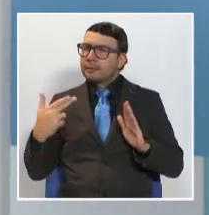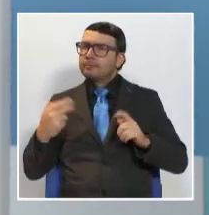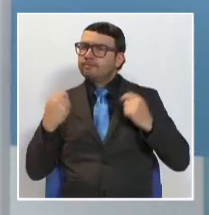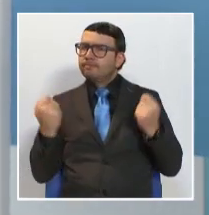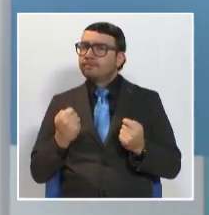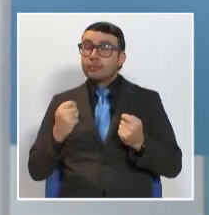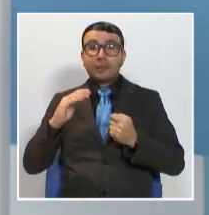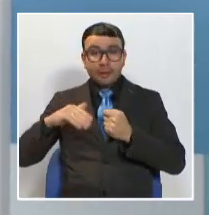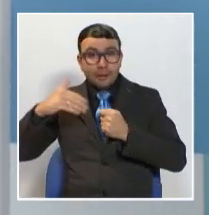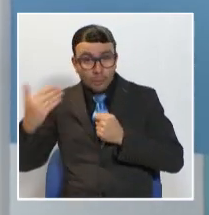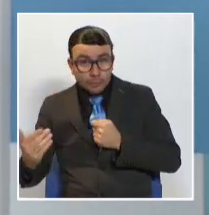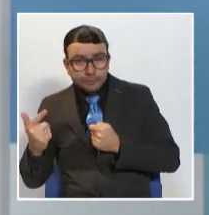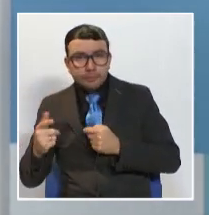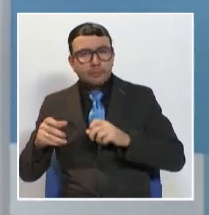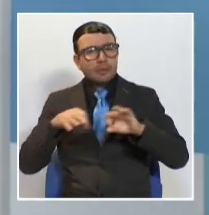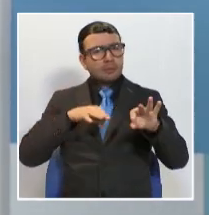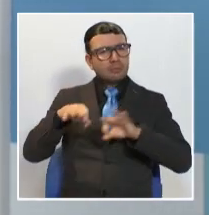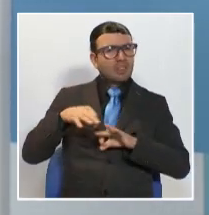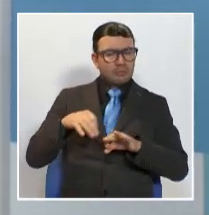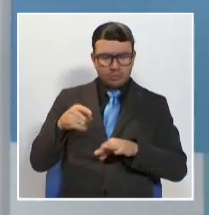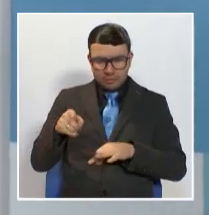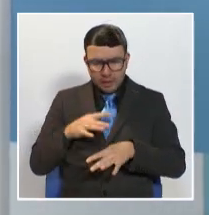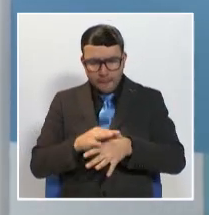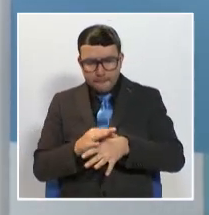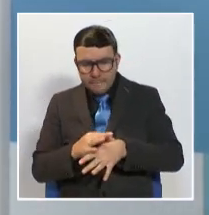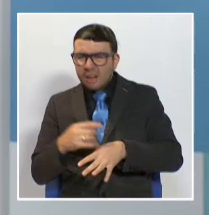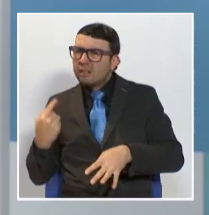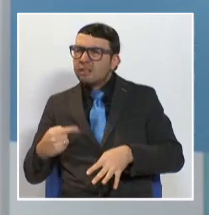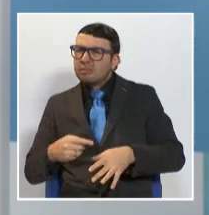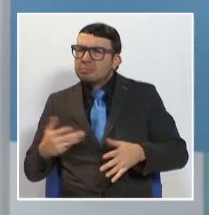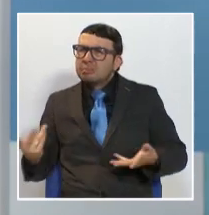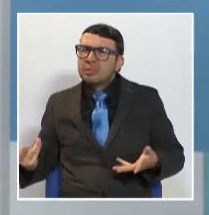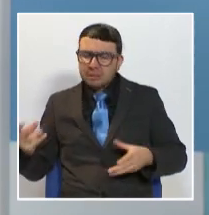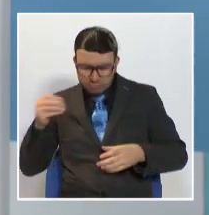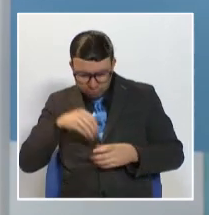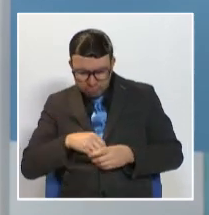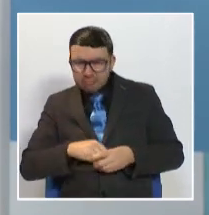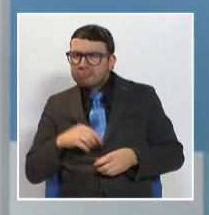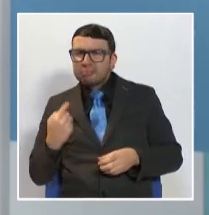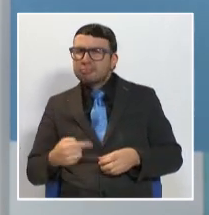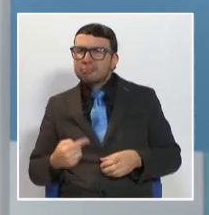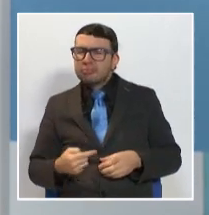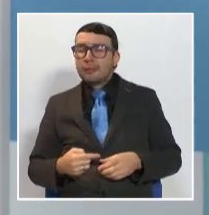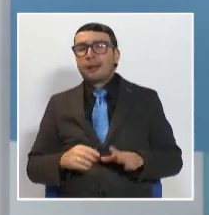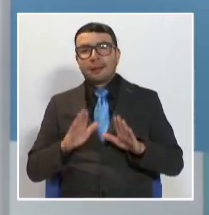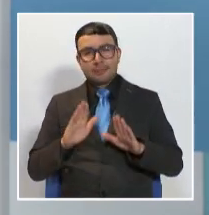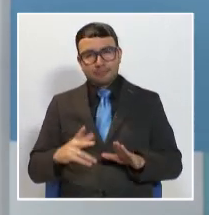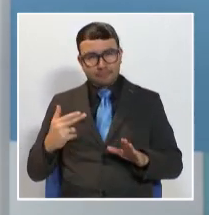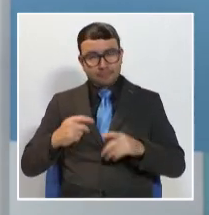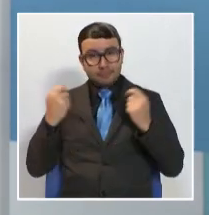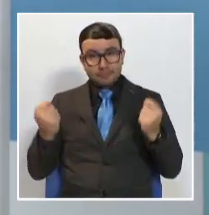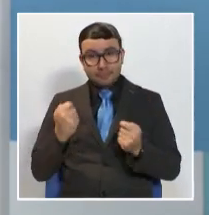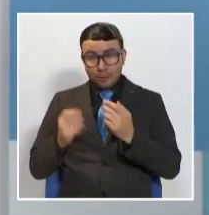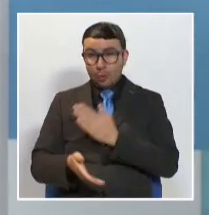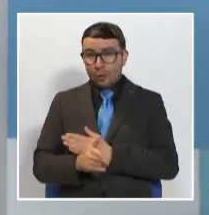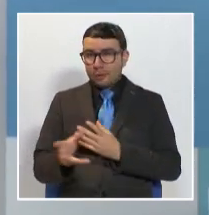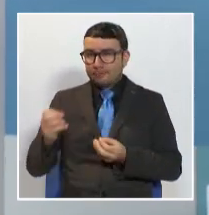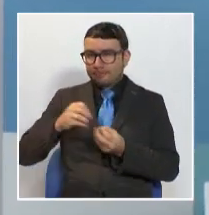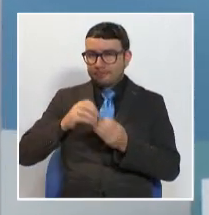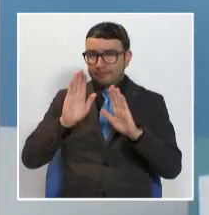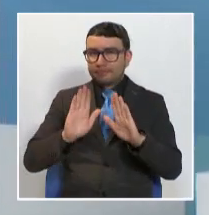las personas, como tú dices, qué es la piel, qué la compone, qué es esa anatomía que tiene. Pero después de este corte de comerciales ya regresamos con